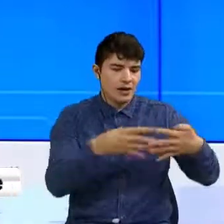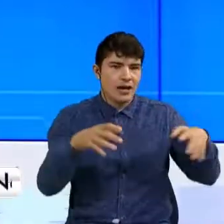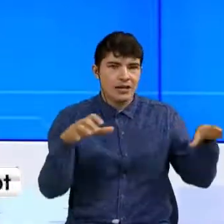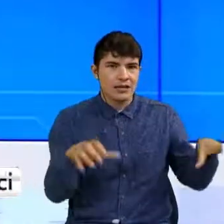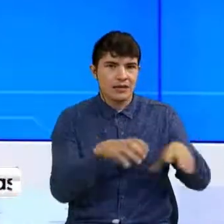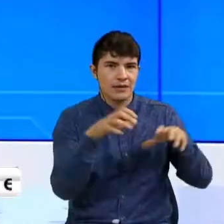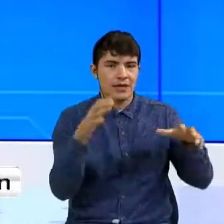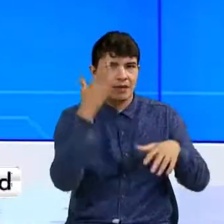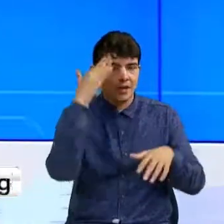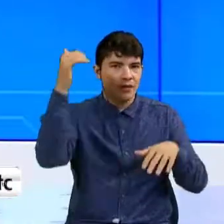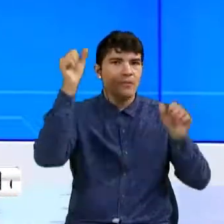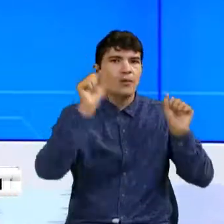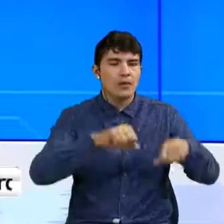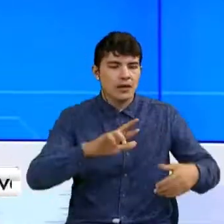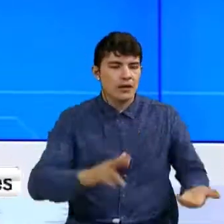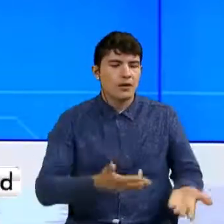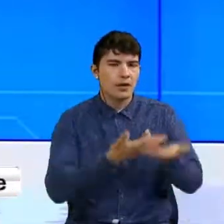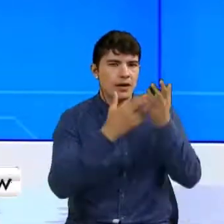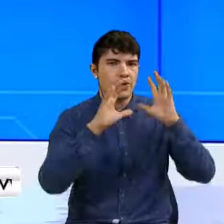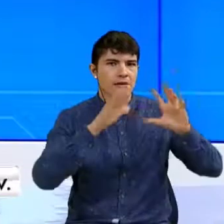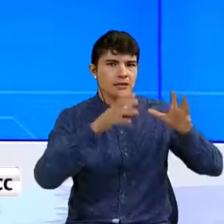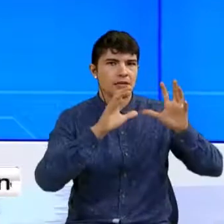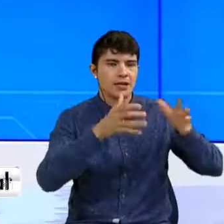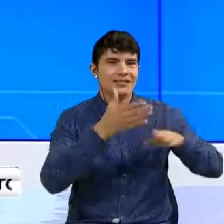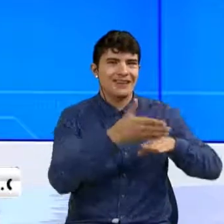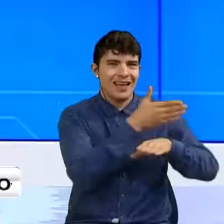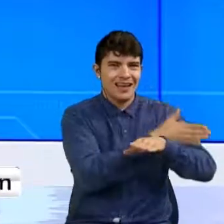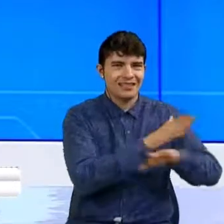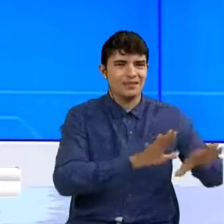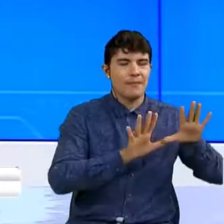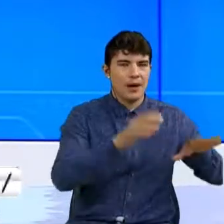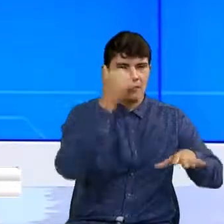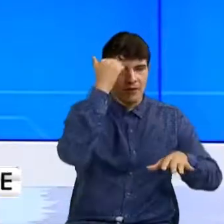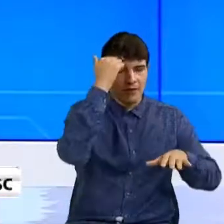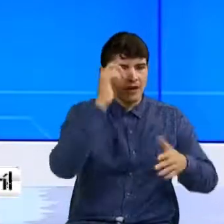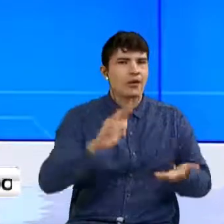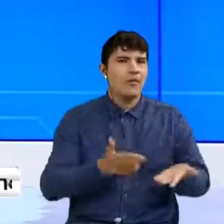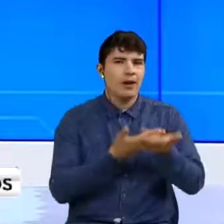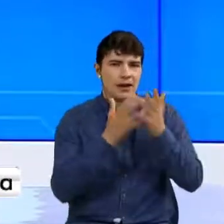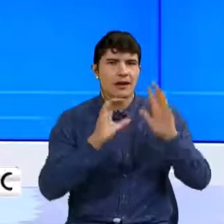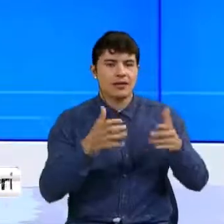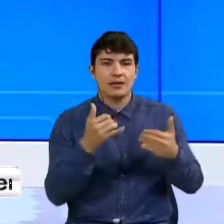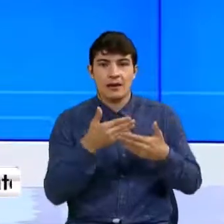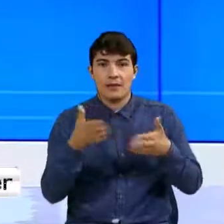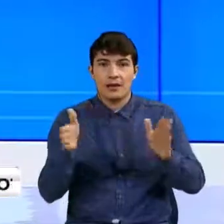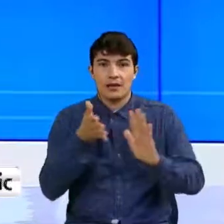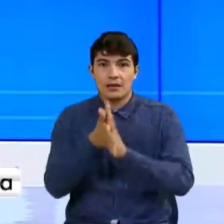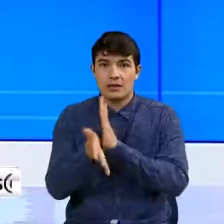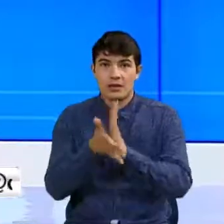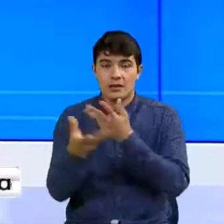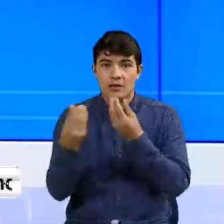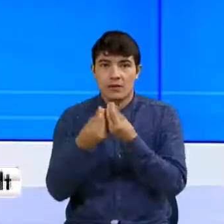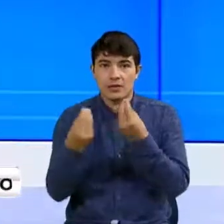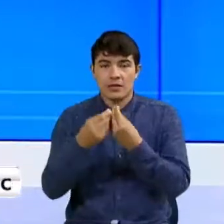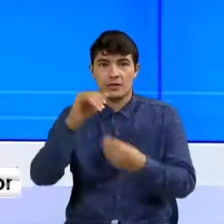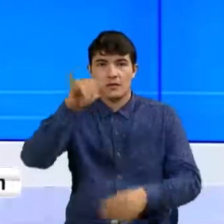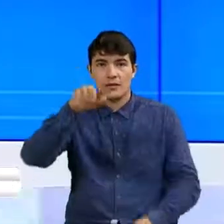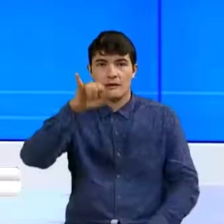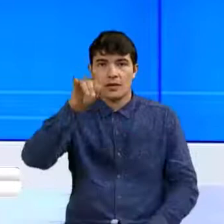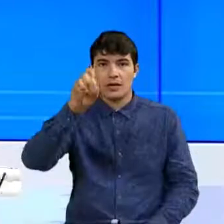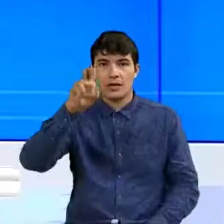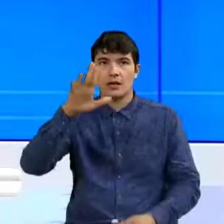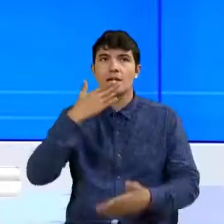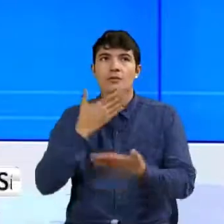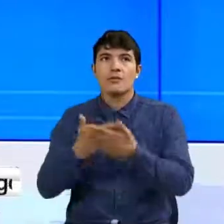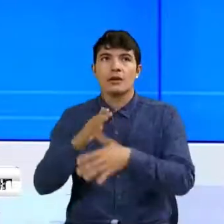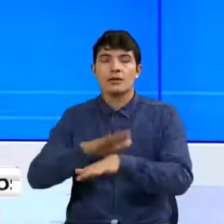académicas para recuperar las clases que no recibieron los estudiantes por el paro del magisterio la ampliación de la información con nuestro compañero haider los gatos haider muy buenas